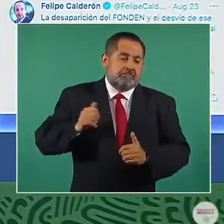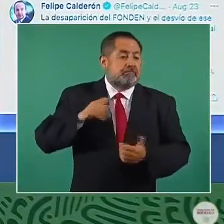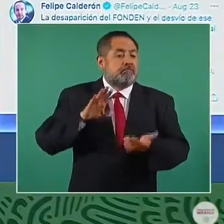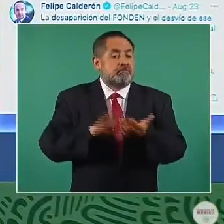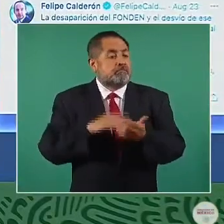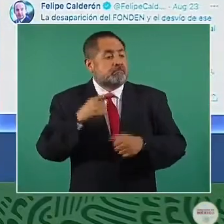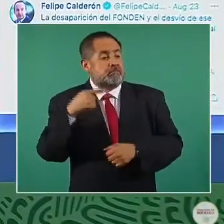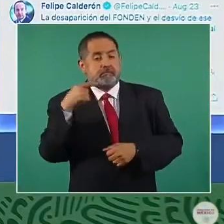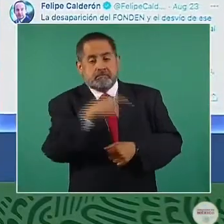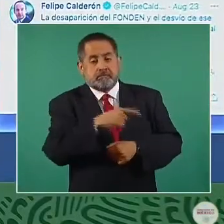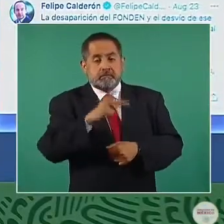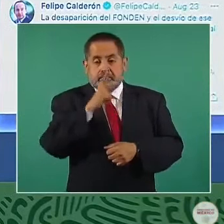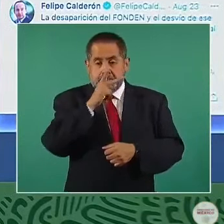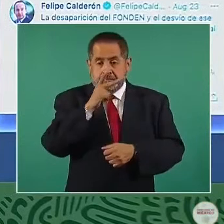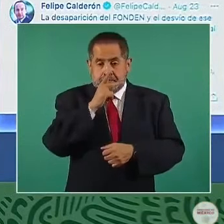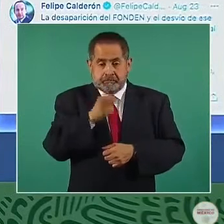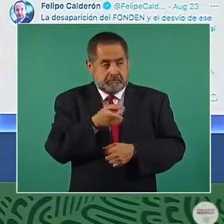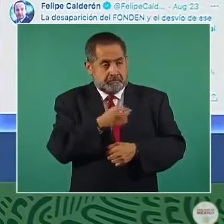papá